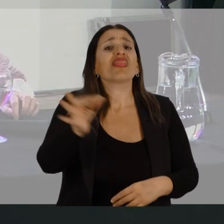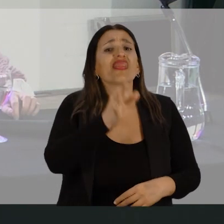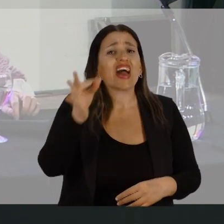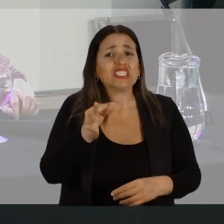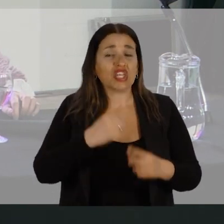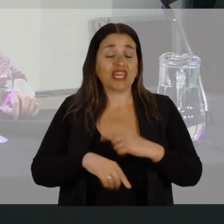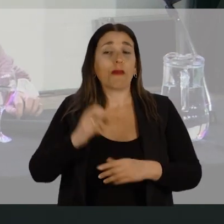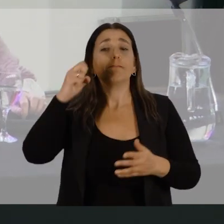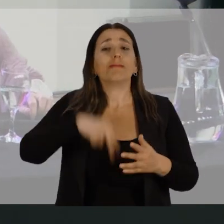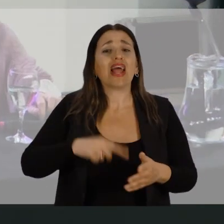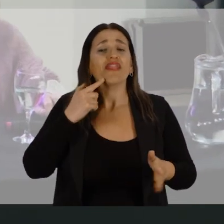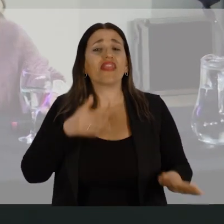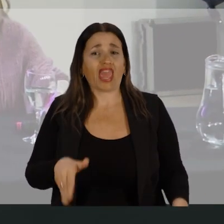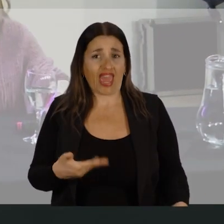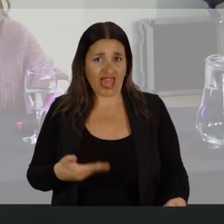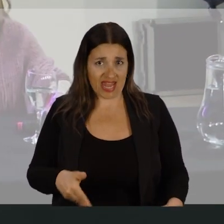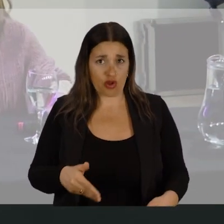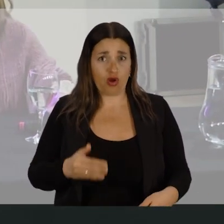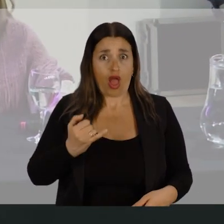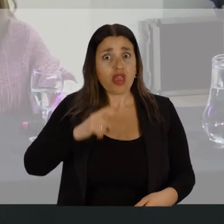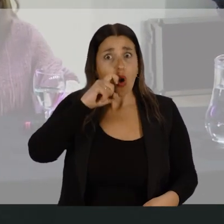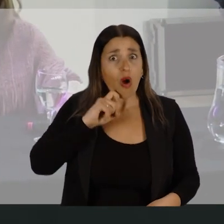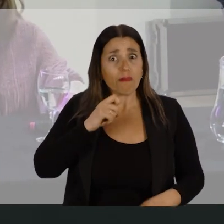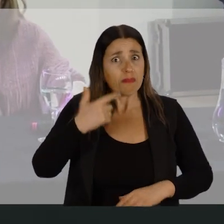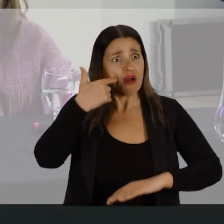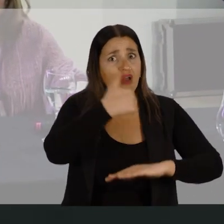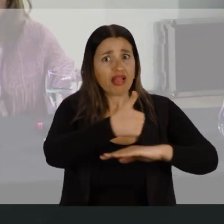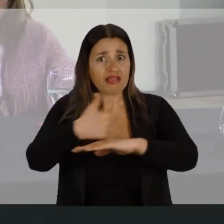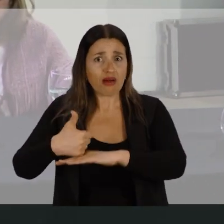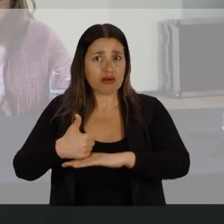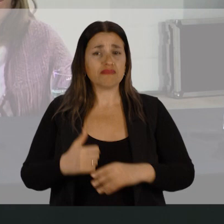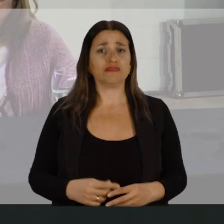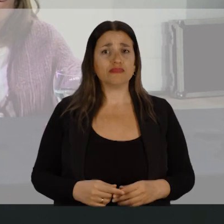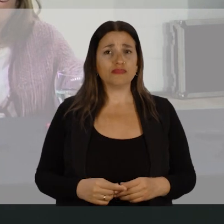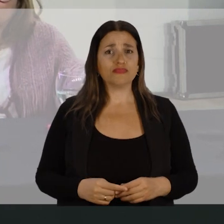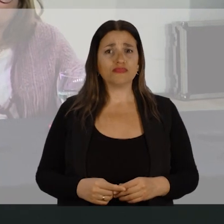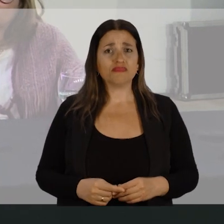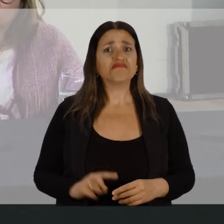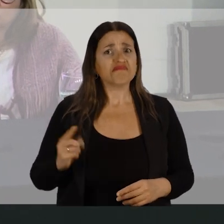Que es que en los talleres del plan de género había hombres.